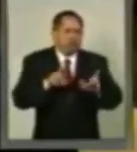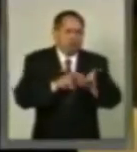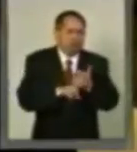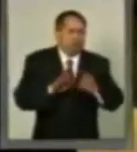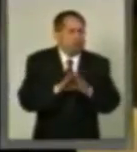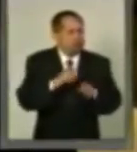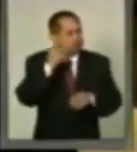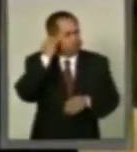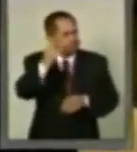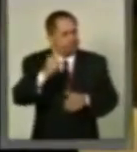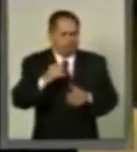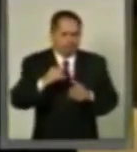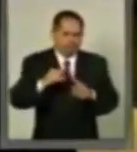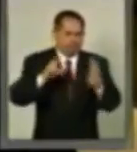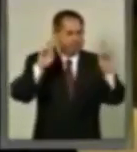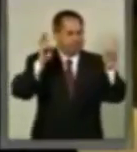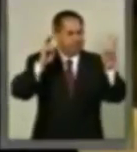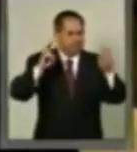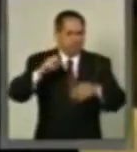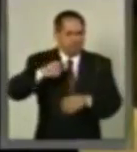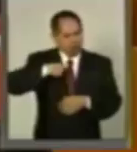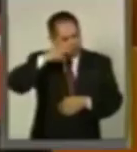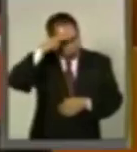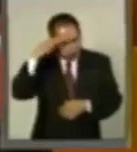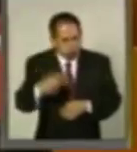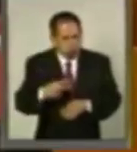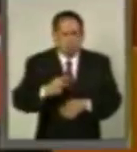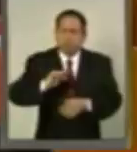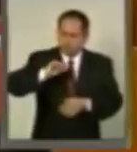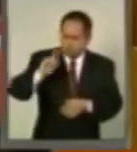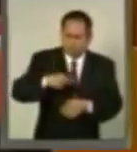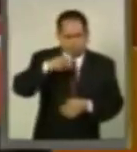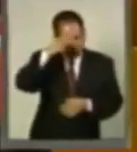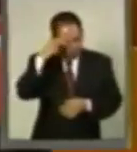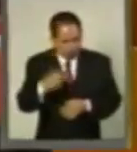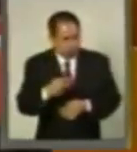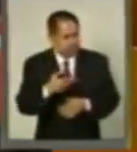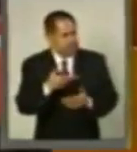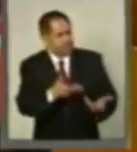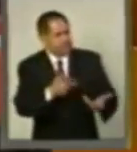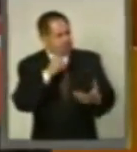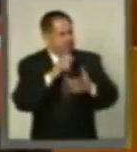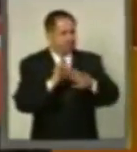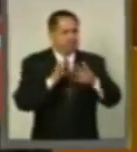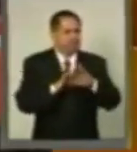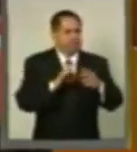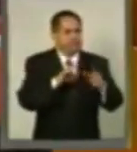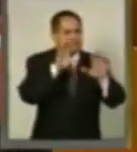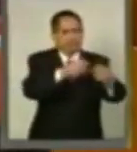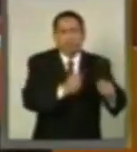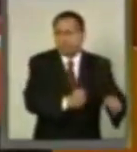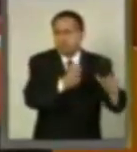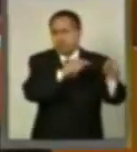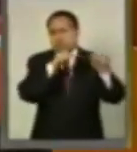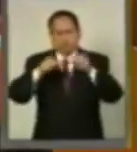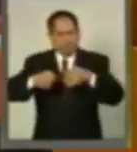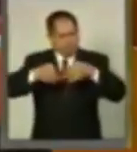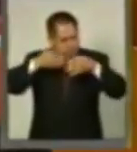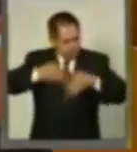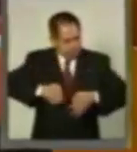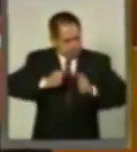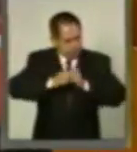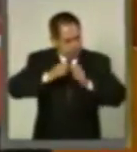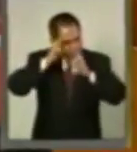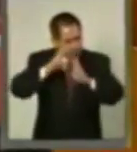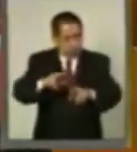la estrategia Somos Mexicanos para garantizar a los connacionales que tengan una deportación en condiciones dignas y